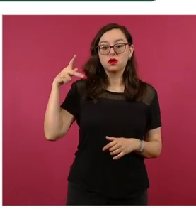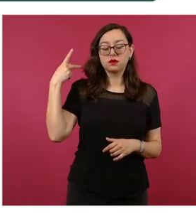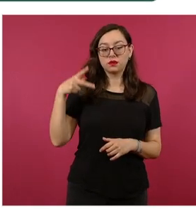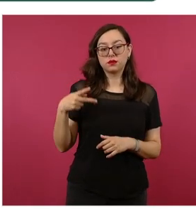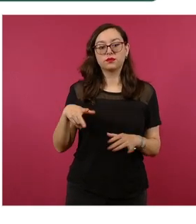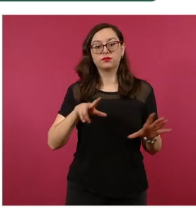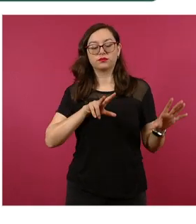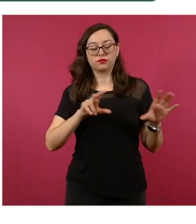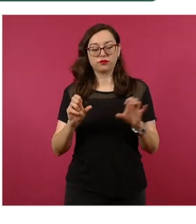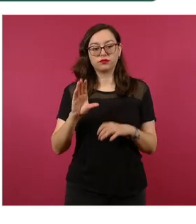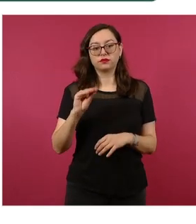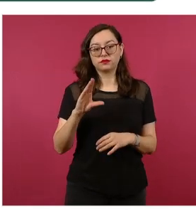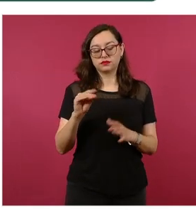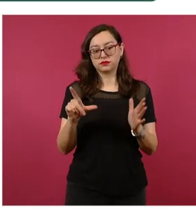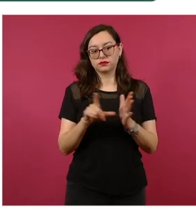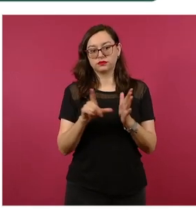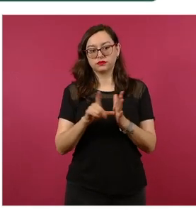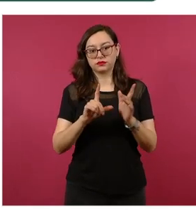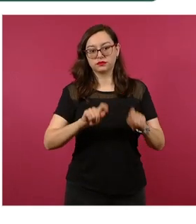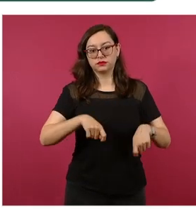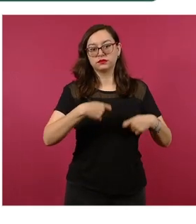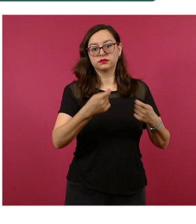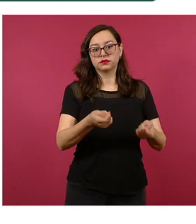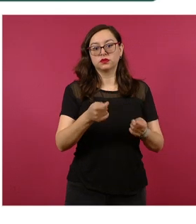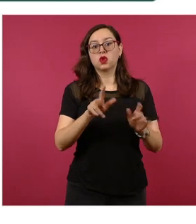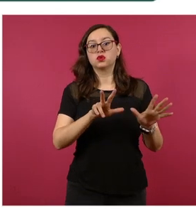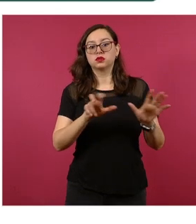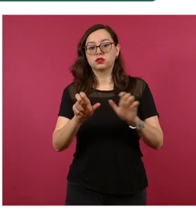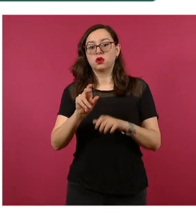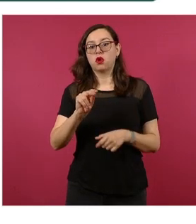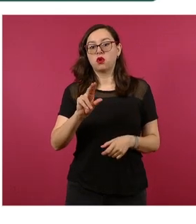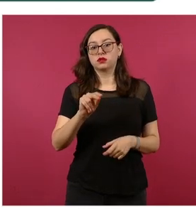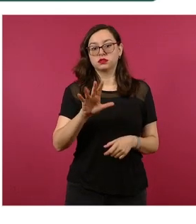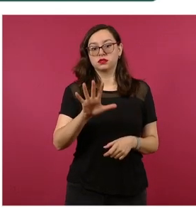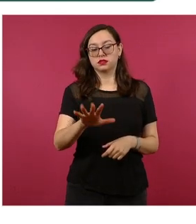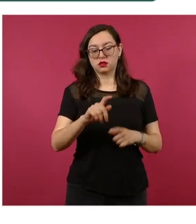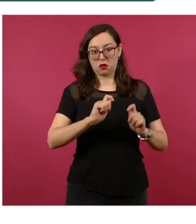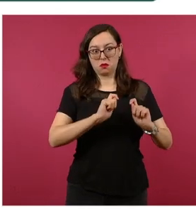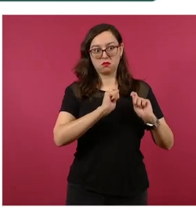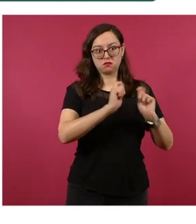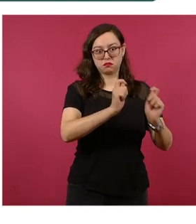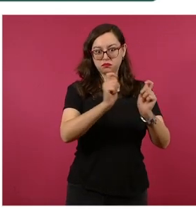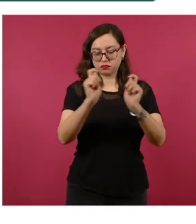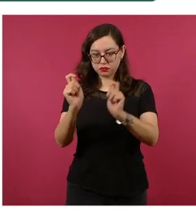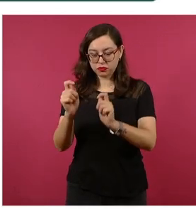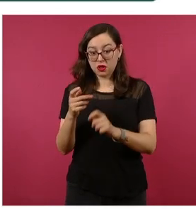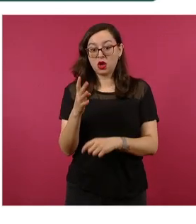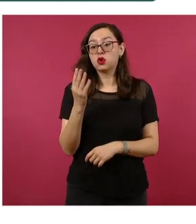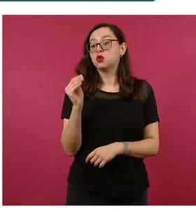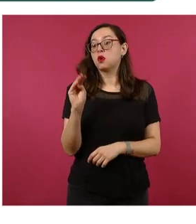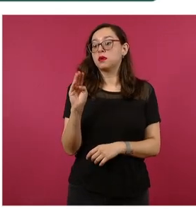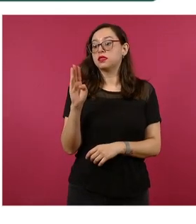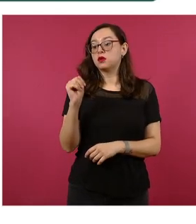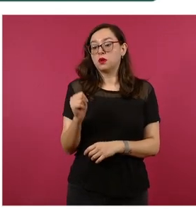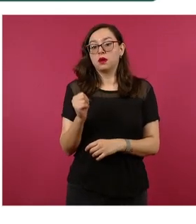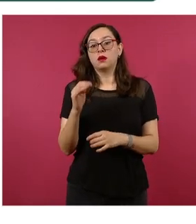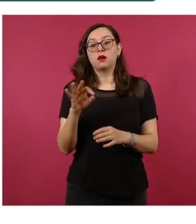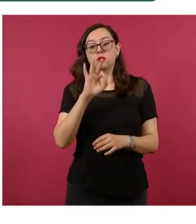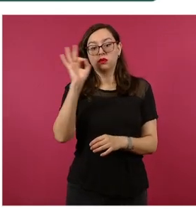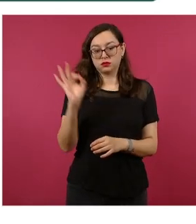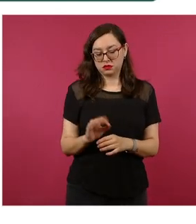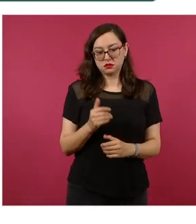890 tarjetas programadas, 885 entregadas, ya igual un avance del 99% y 10 cuentas con